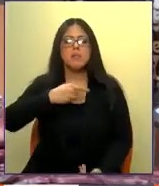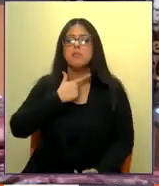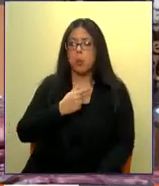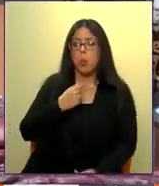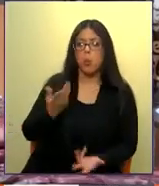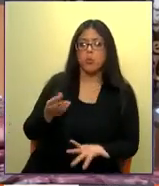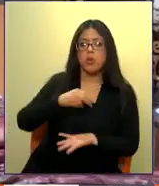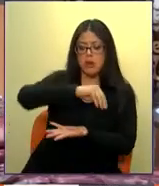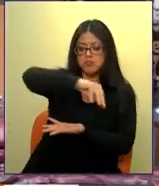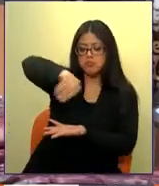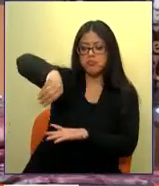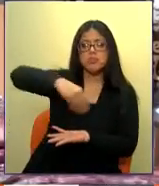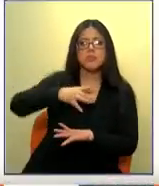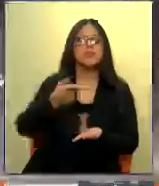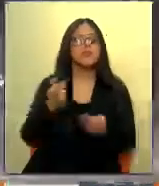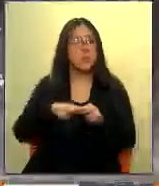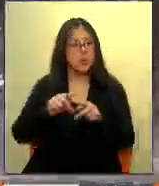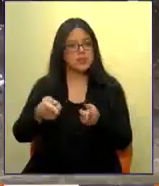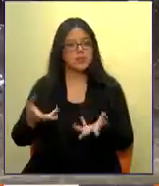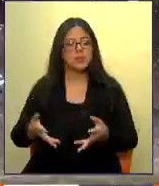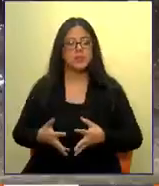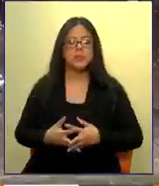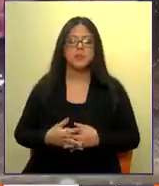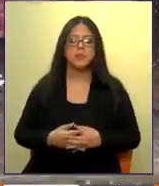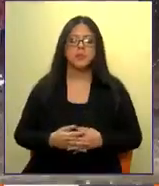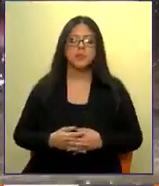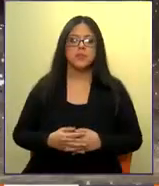mar, y vamos a salar.